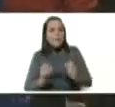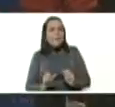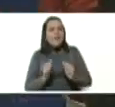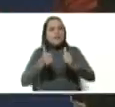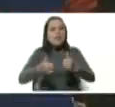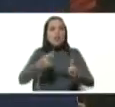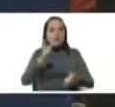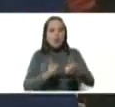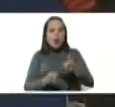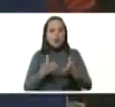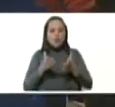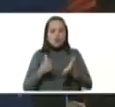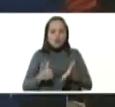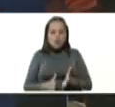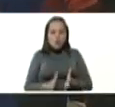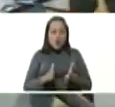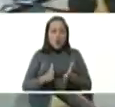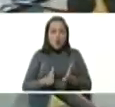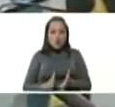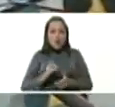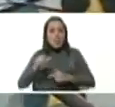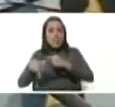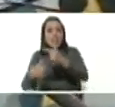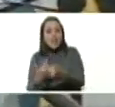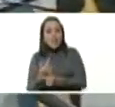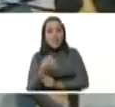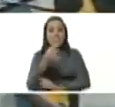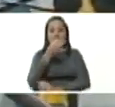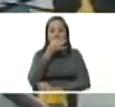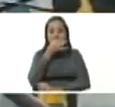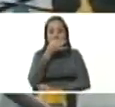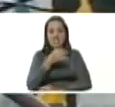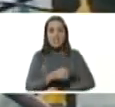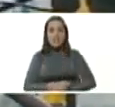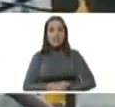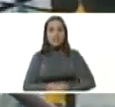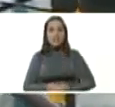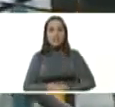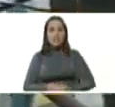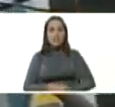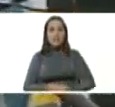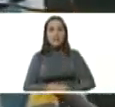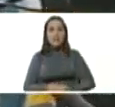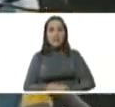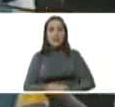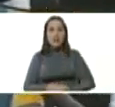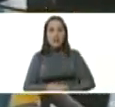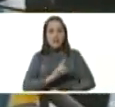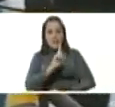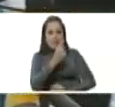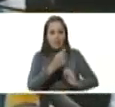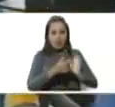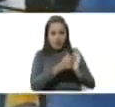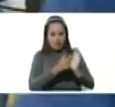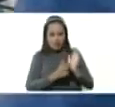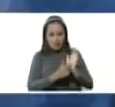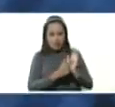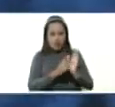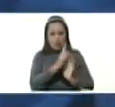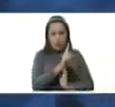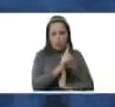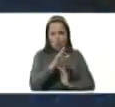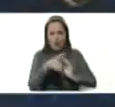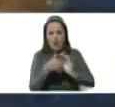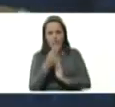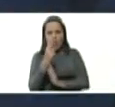después continúa entonces. Después continúa con el la verde. La segunda lámina, ajá, el verde. Entonces aquí estábamos de 0, de 1 a 2 centímetros de